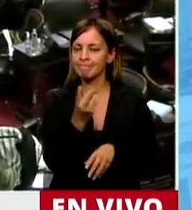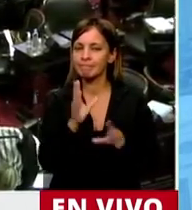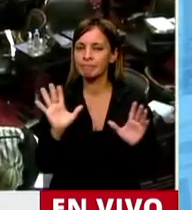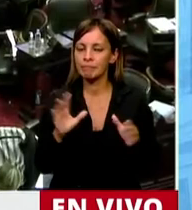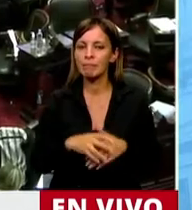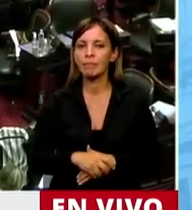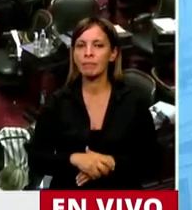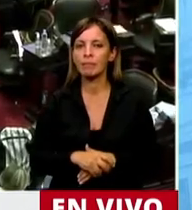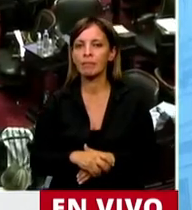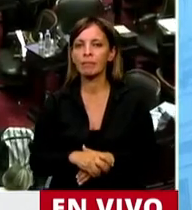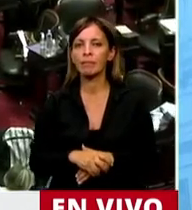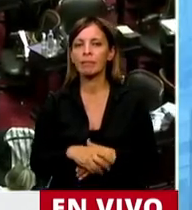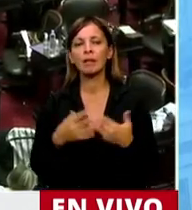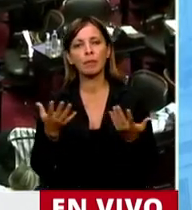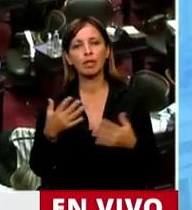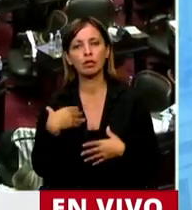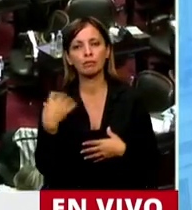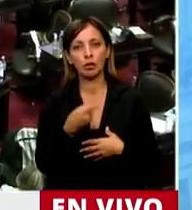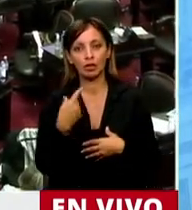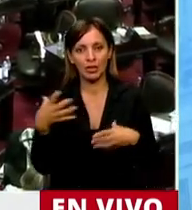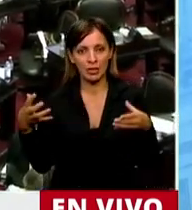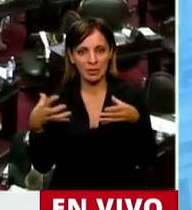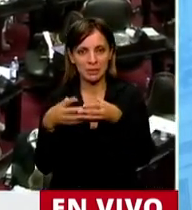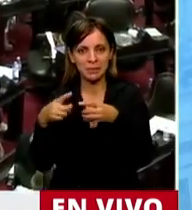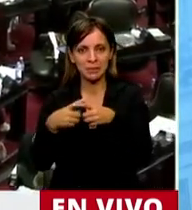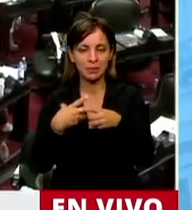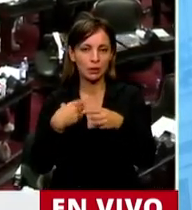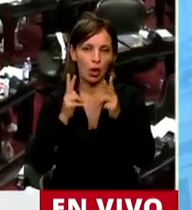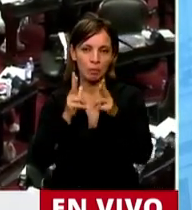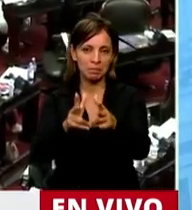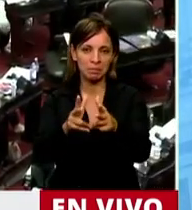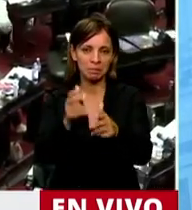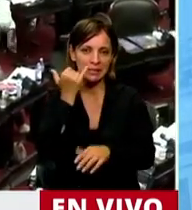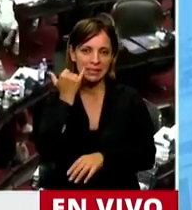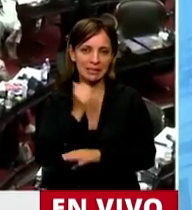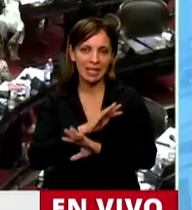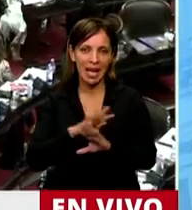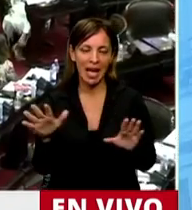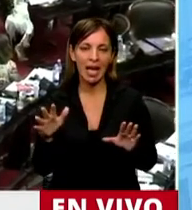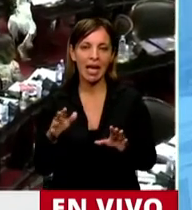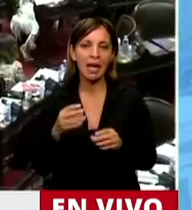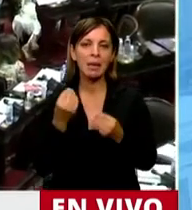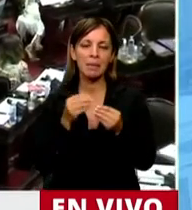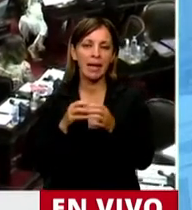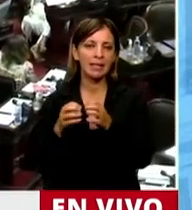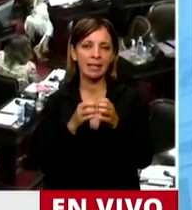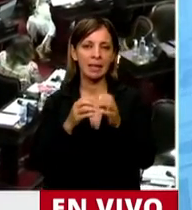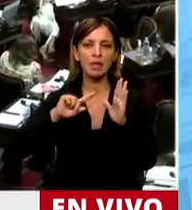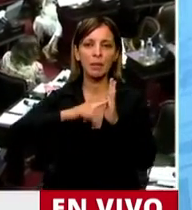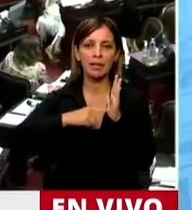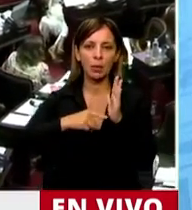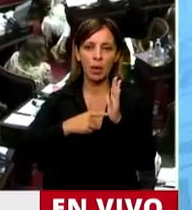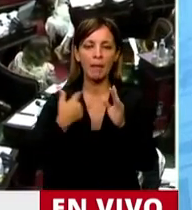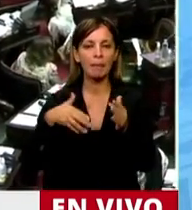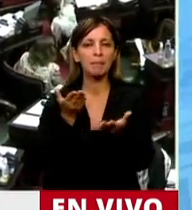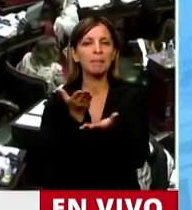nosotros, señor presidente, en nombre del Interbloque, adelanto ya y me anoto para el tratamiento en particular, vamos